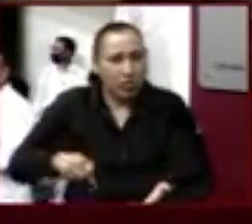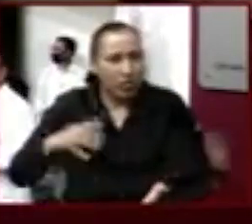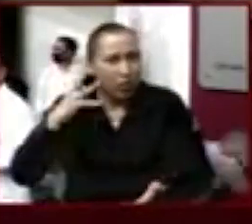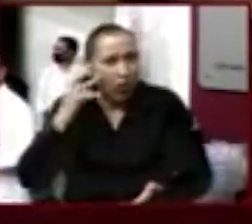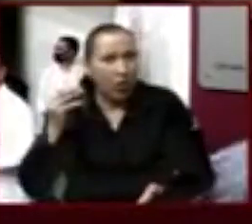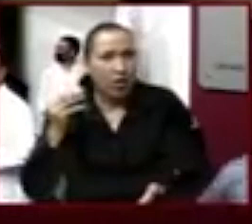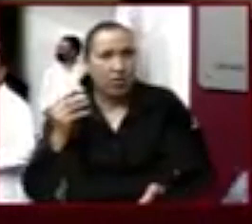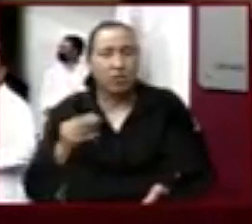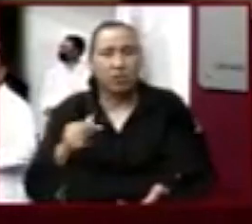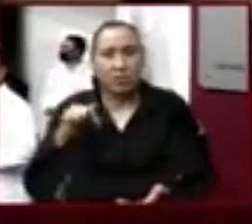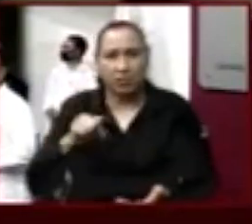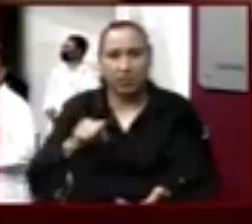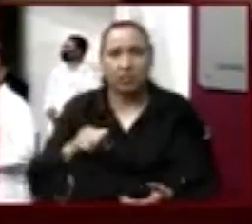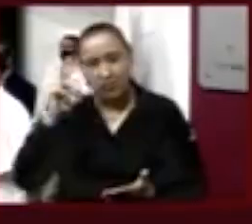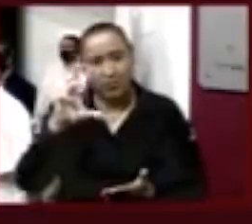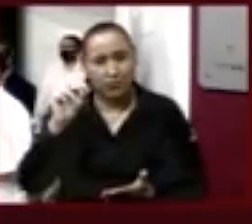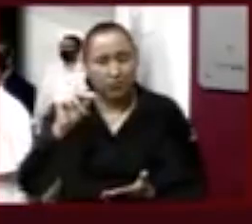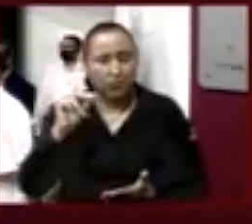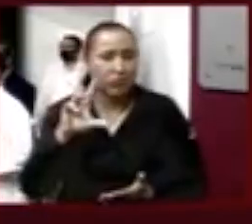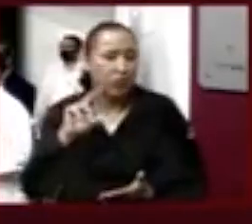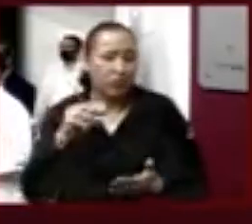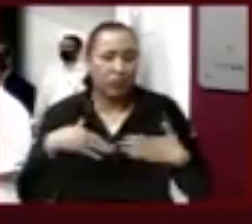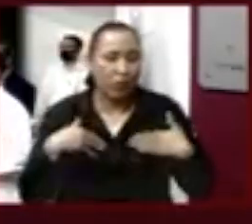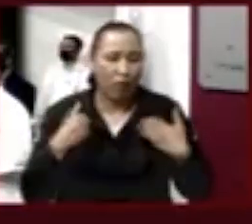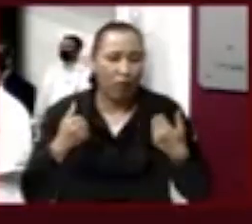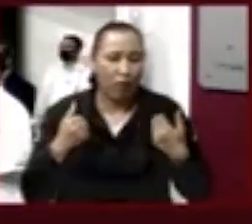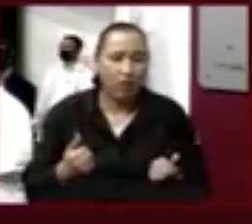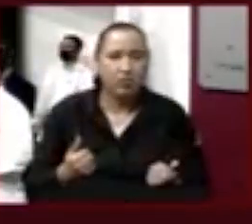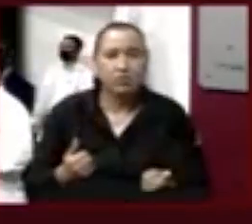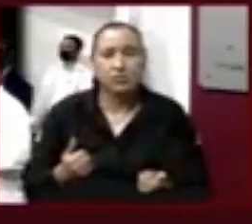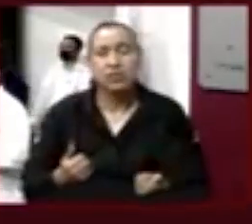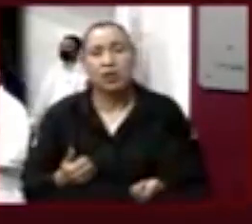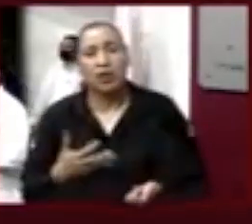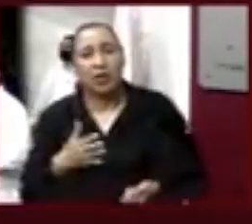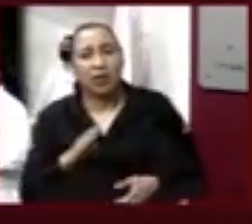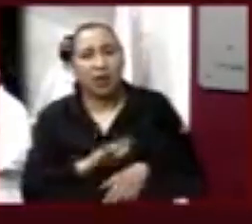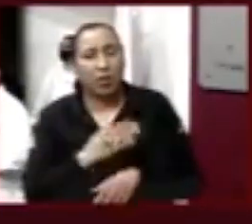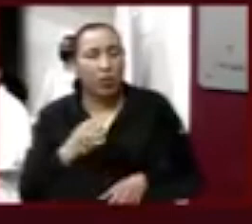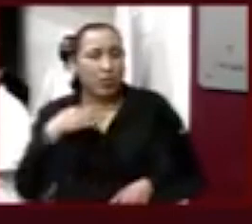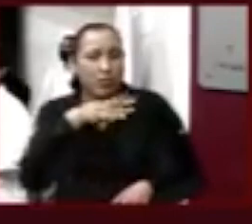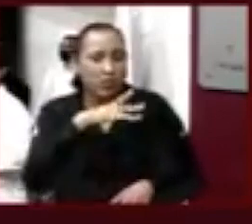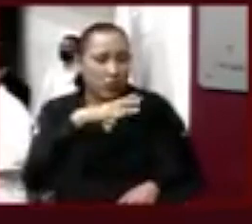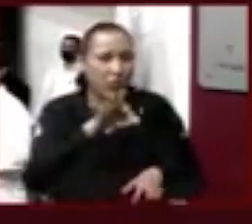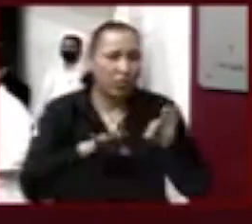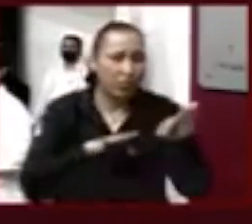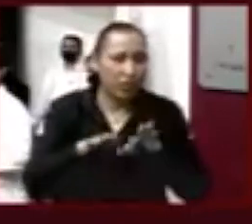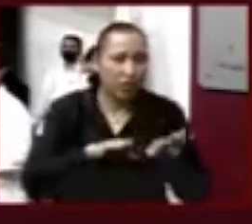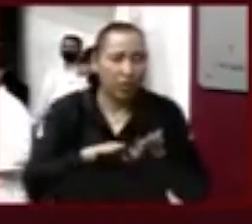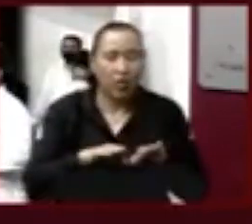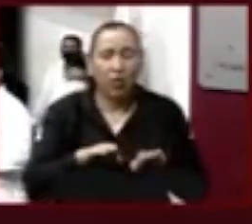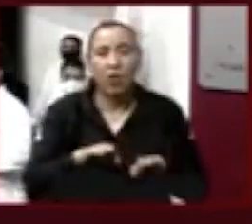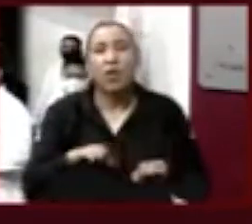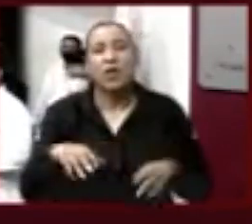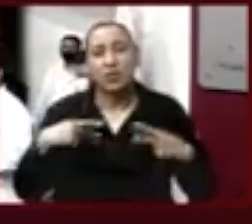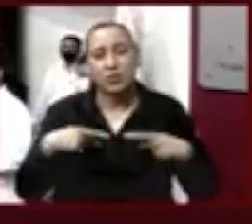pero también tenemos que hacer valer esa moneda en la calle. Porque se han dado abusos y corruptelas en el pasado y ya el pueblo está